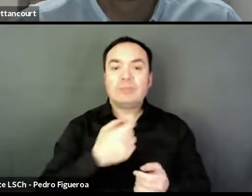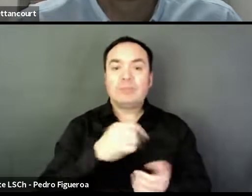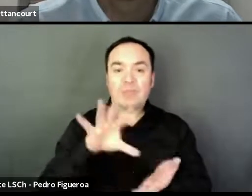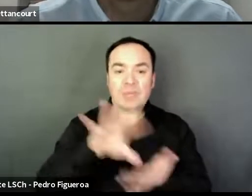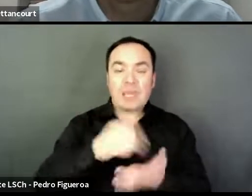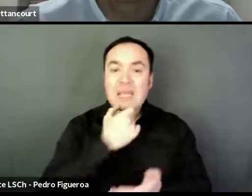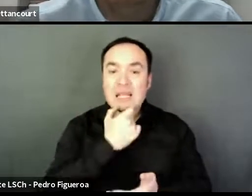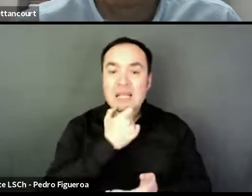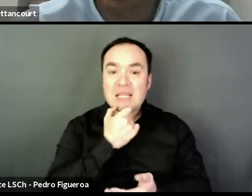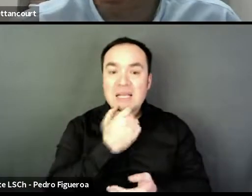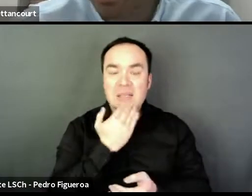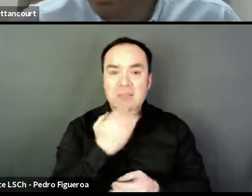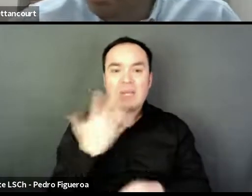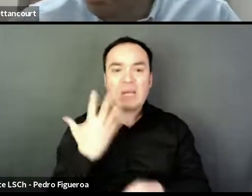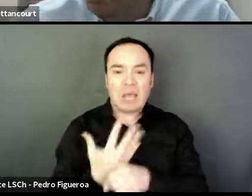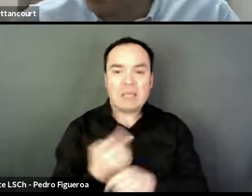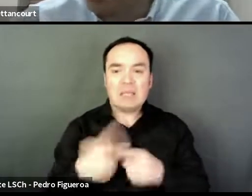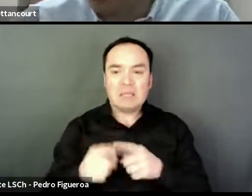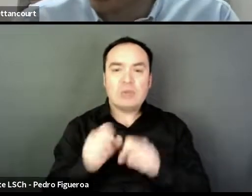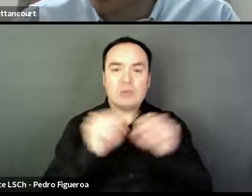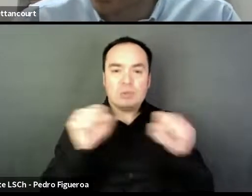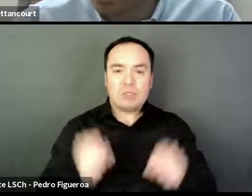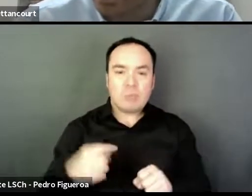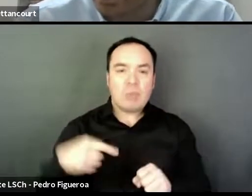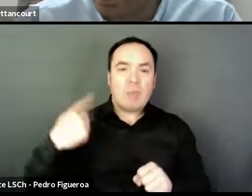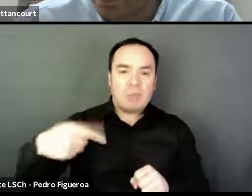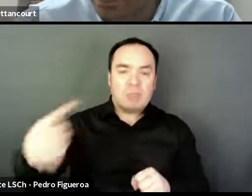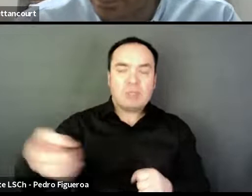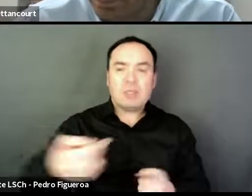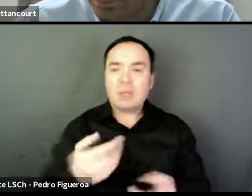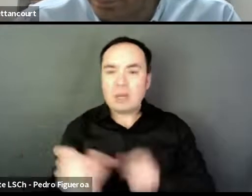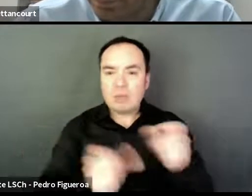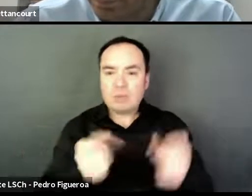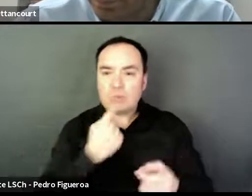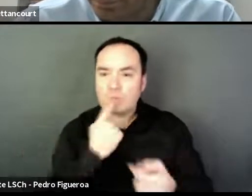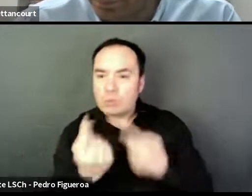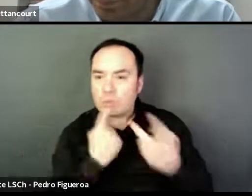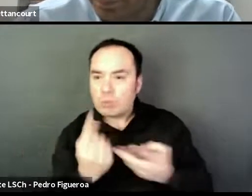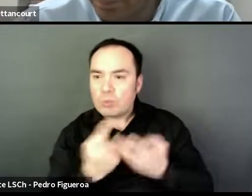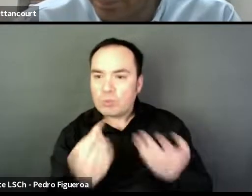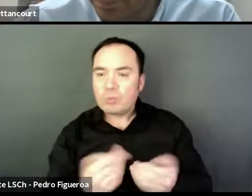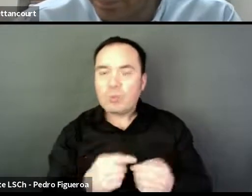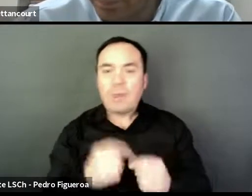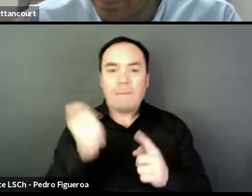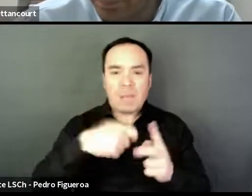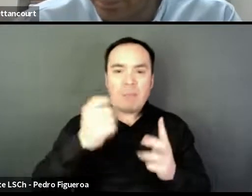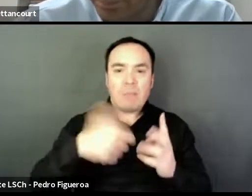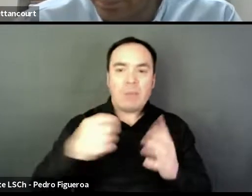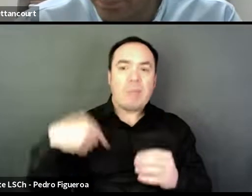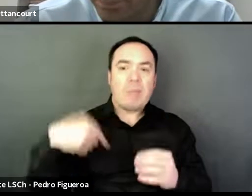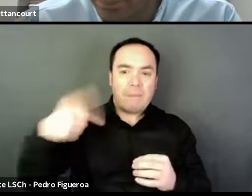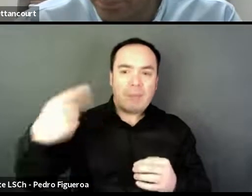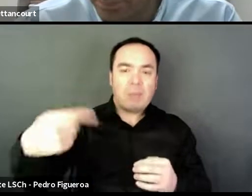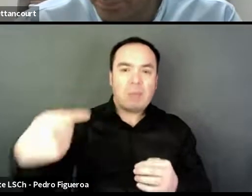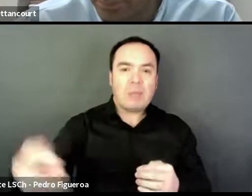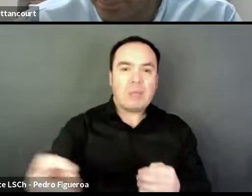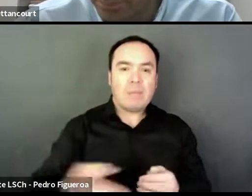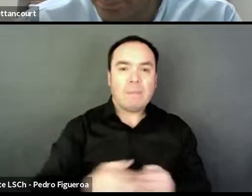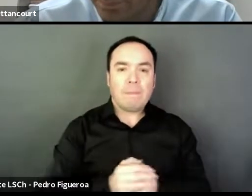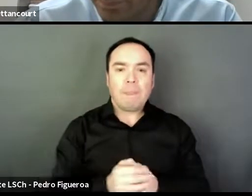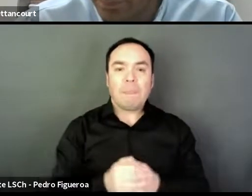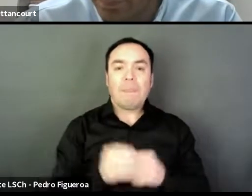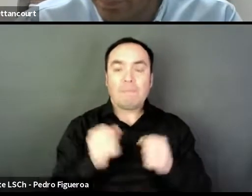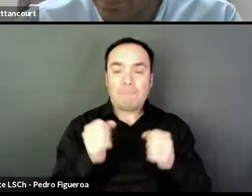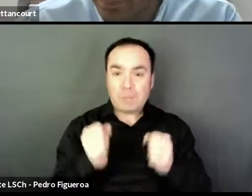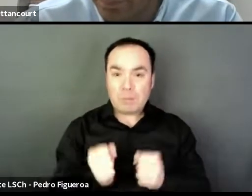mecanismos permanentes de levantamiento de encuestas en que están aplicando cada mes cada mes para poder ir teniendo